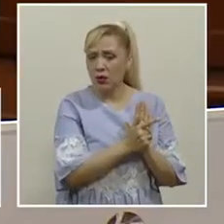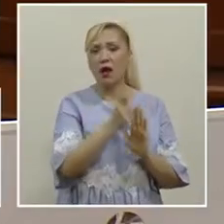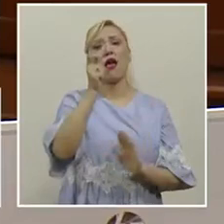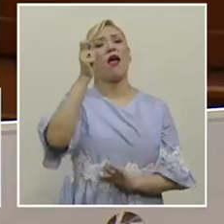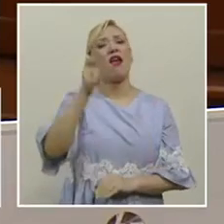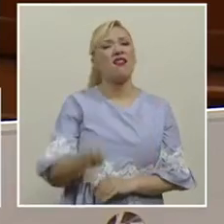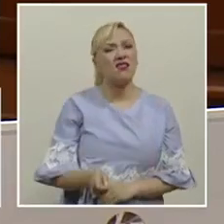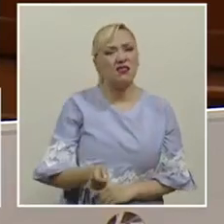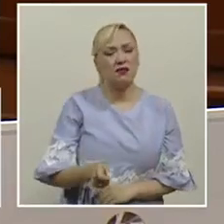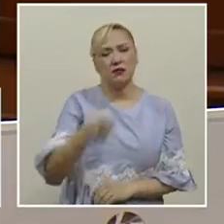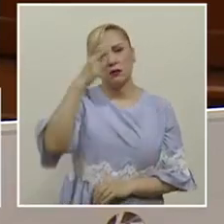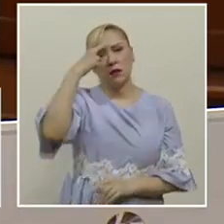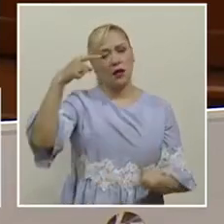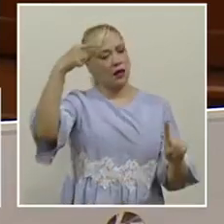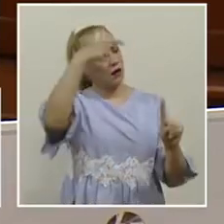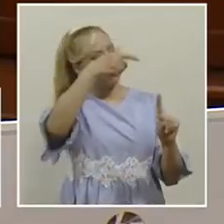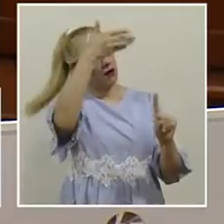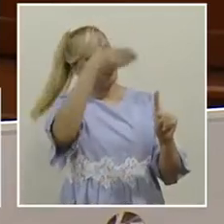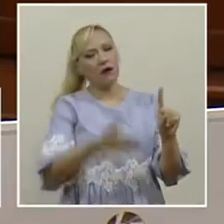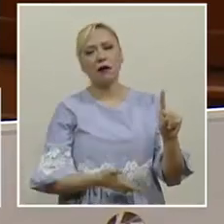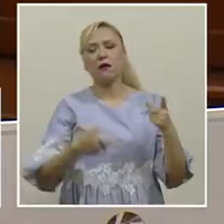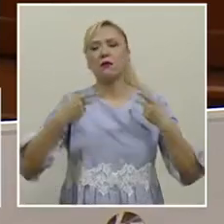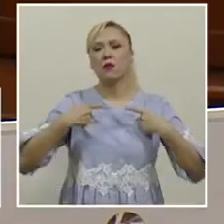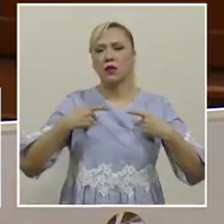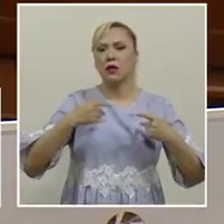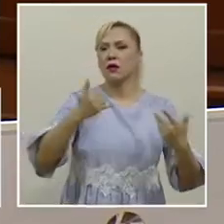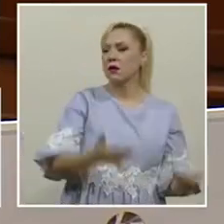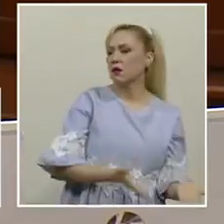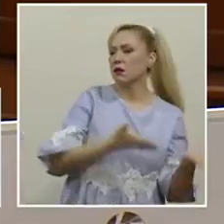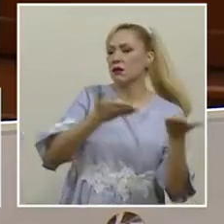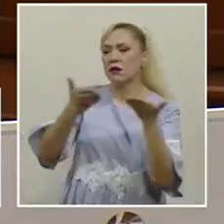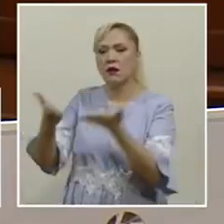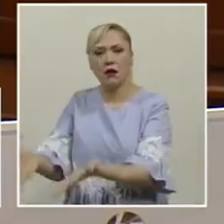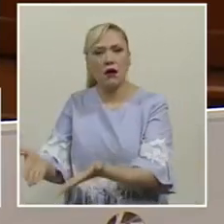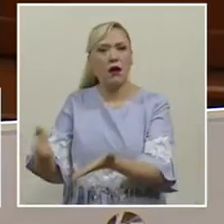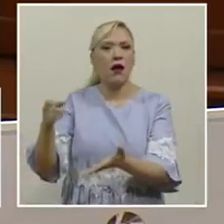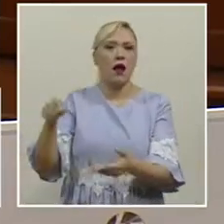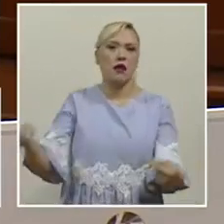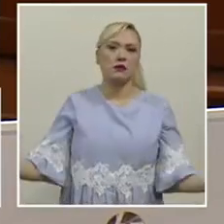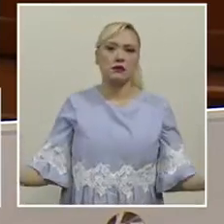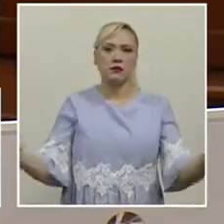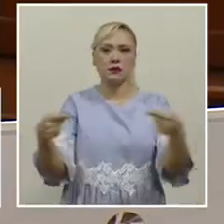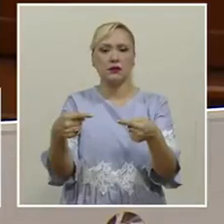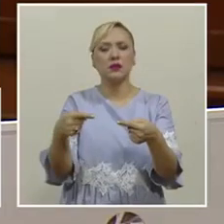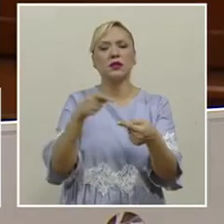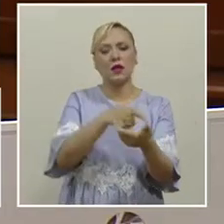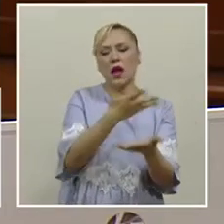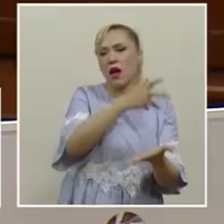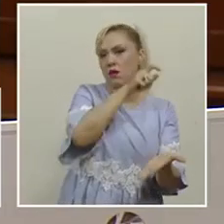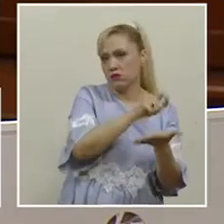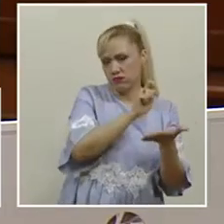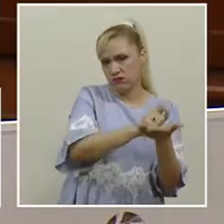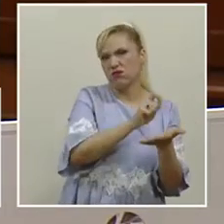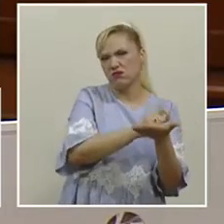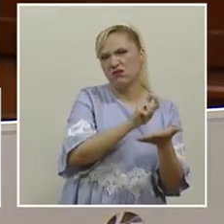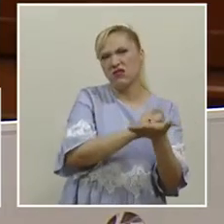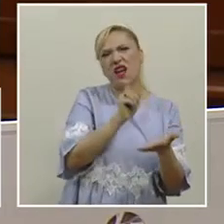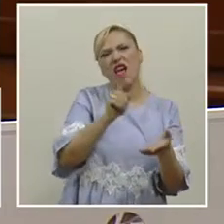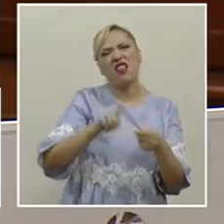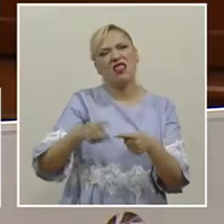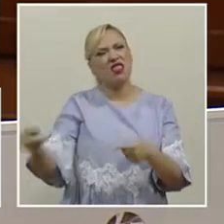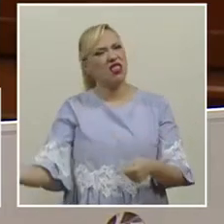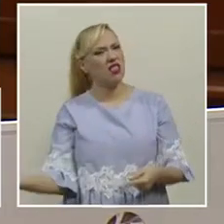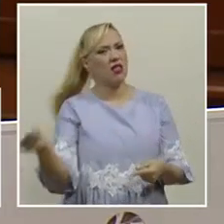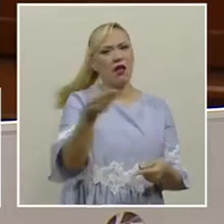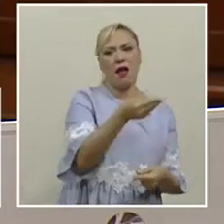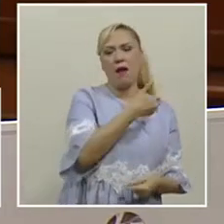conciernen al actor y al emisor de la norma. El emisor es el Ejecutivo y dado que